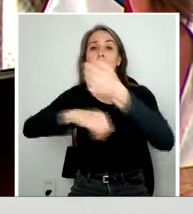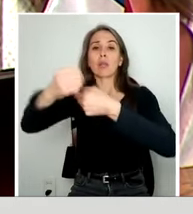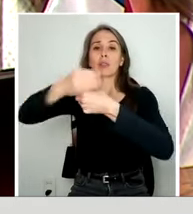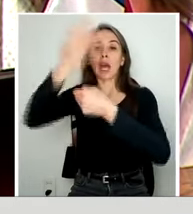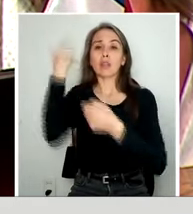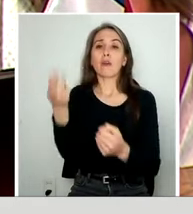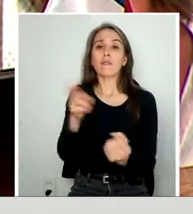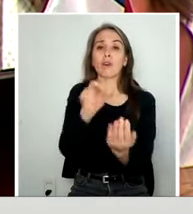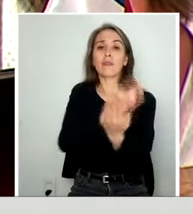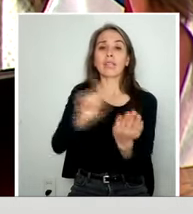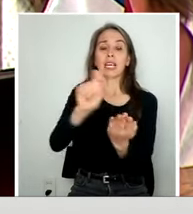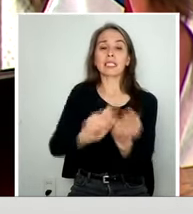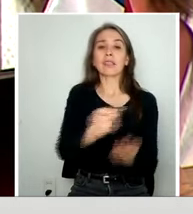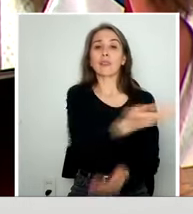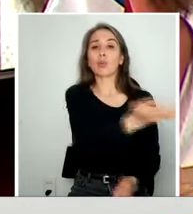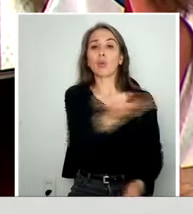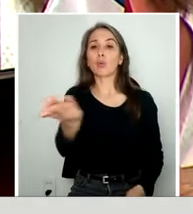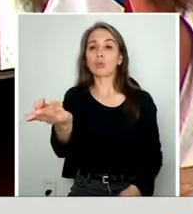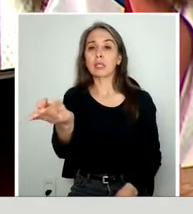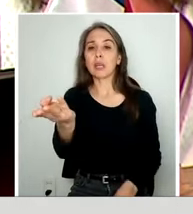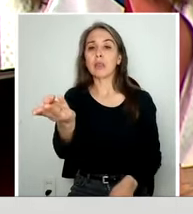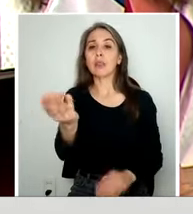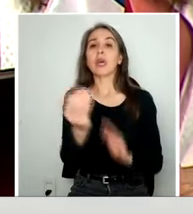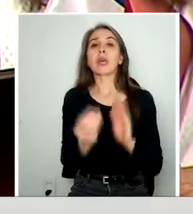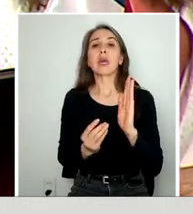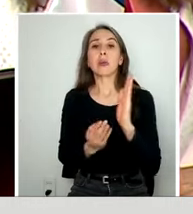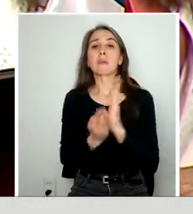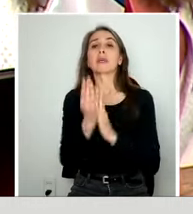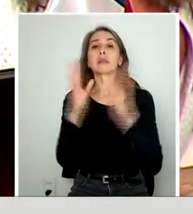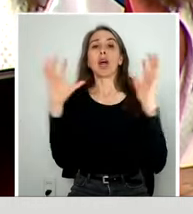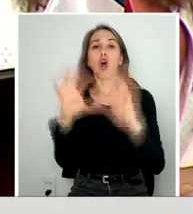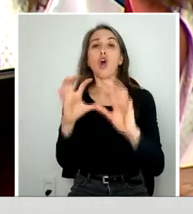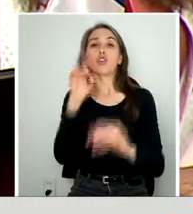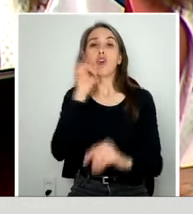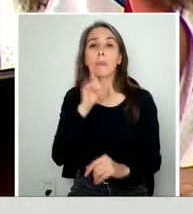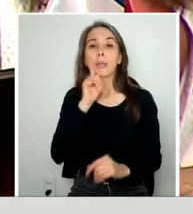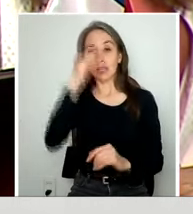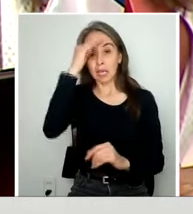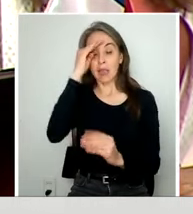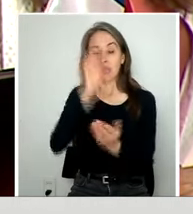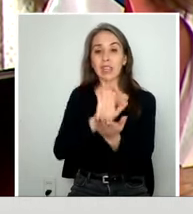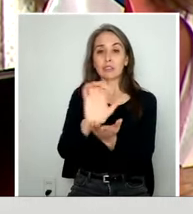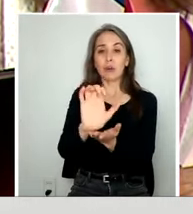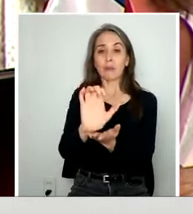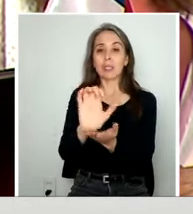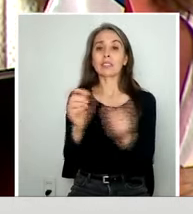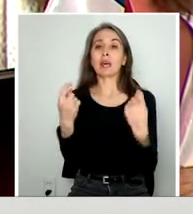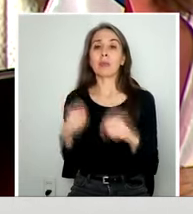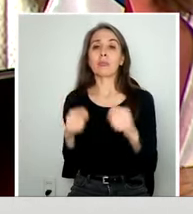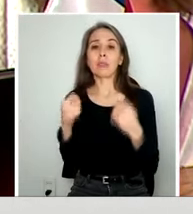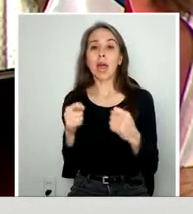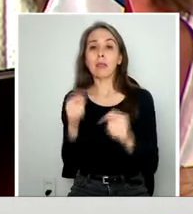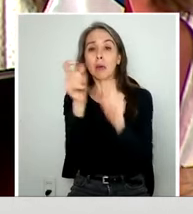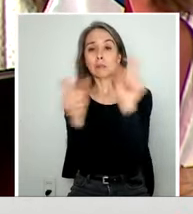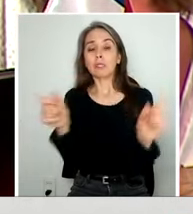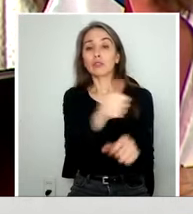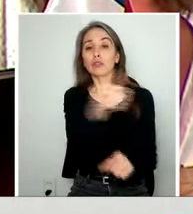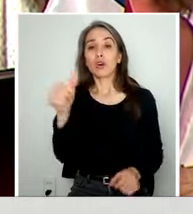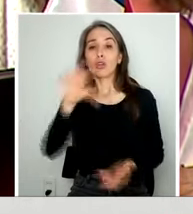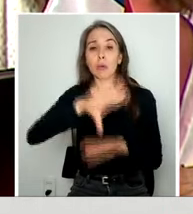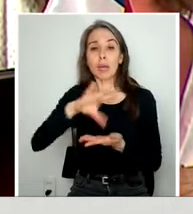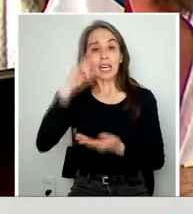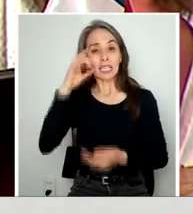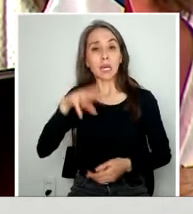ustedes levantando el odio y la mentira la desconfianza intentando hacerle creer a todo un país que el marxismo